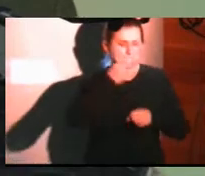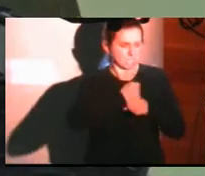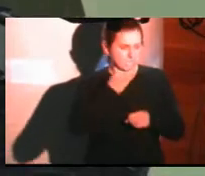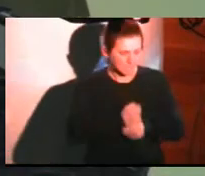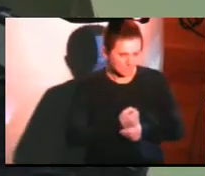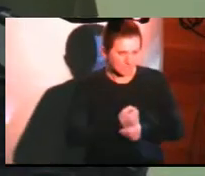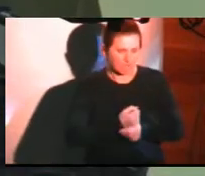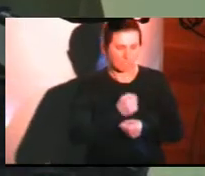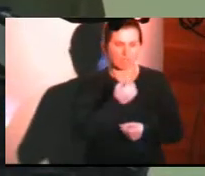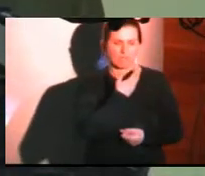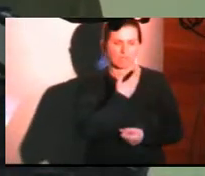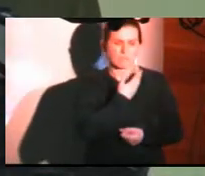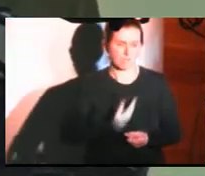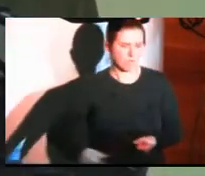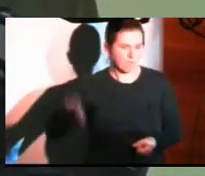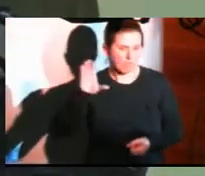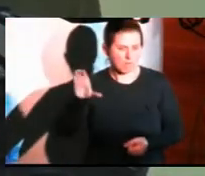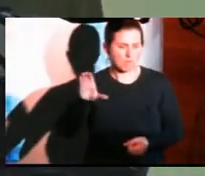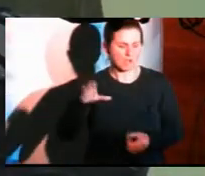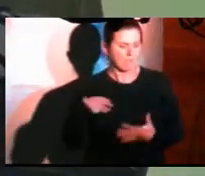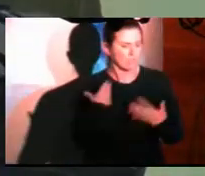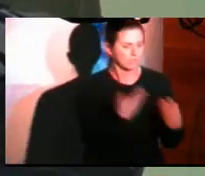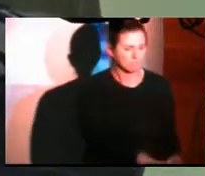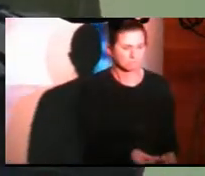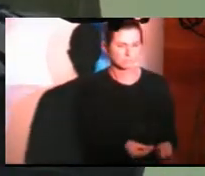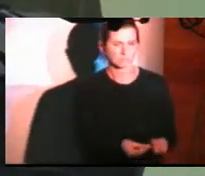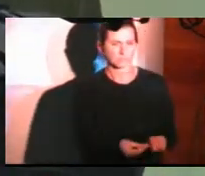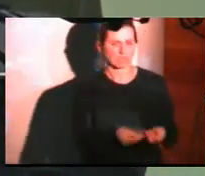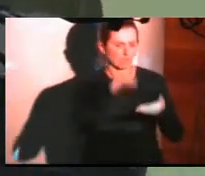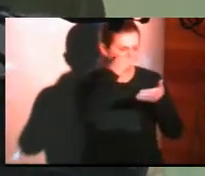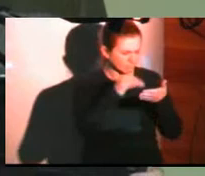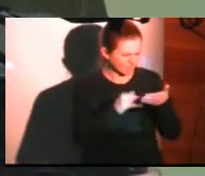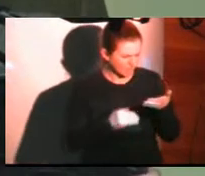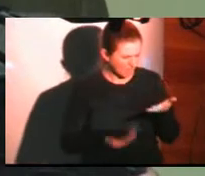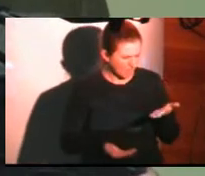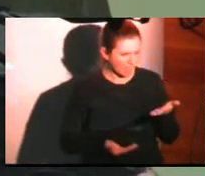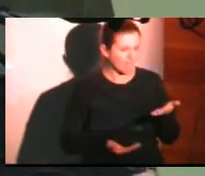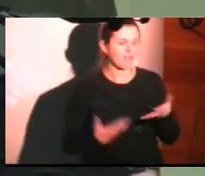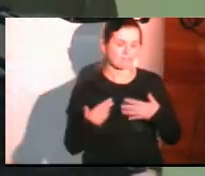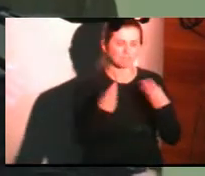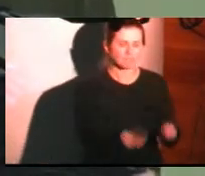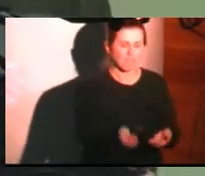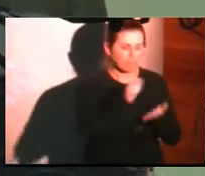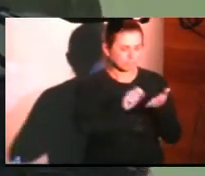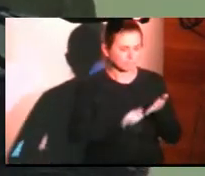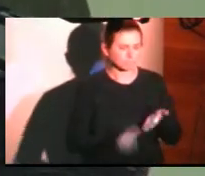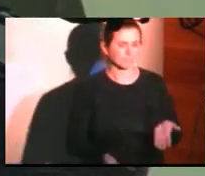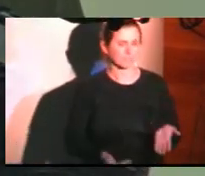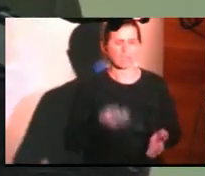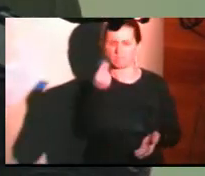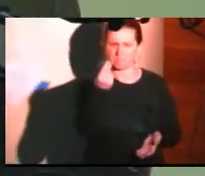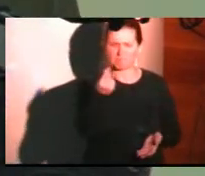provincias, de municipios, los mejores aportes, no solo a veces presupuestarios, que se los amarreteamos y